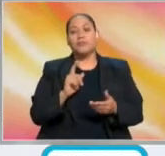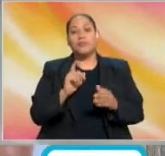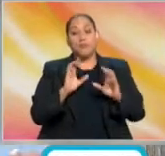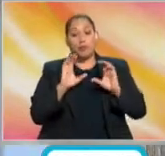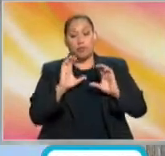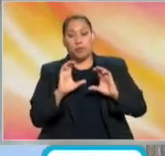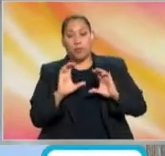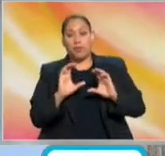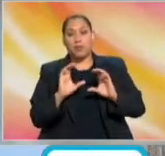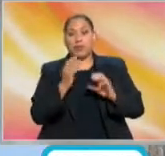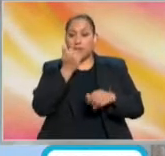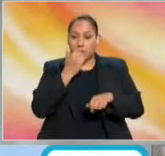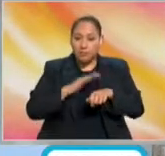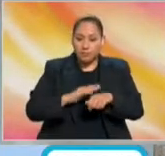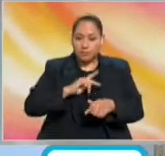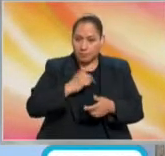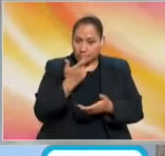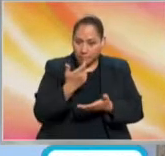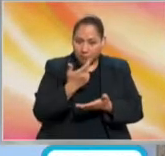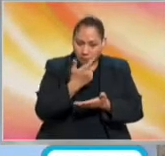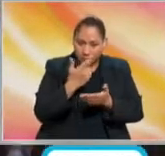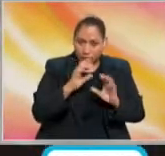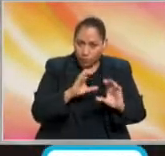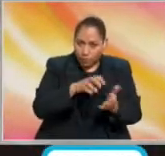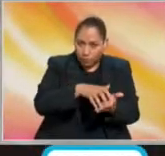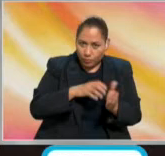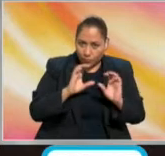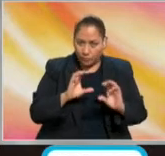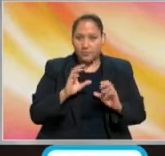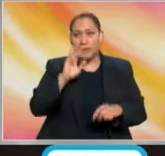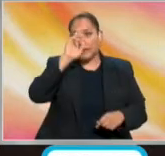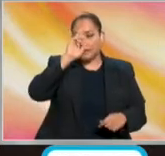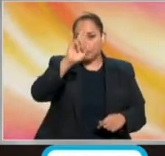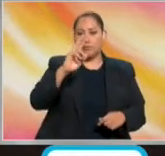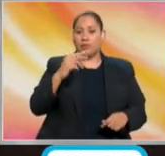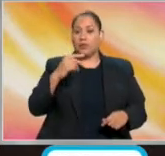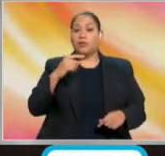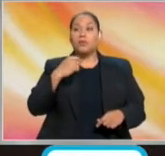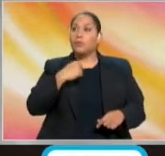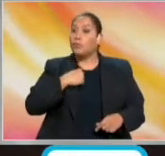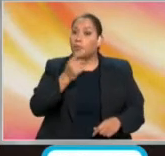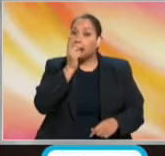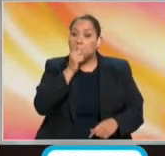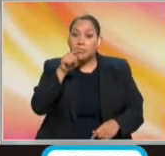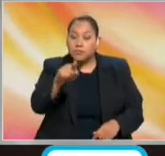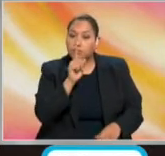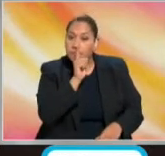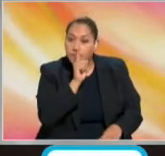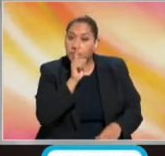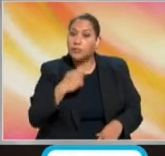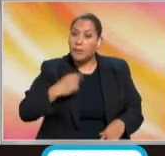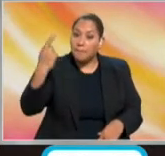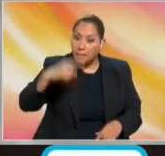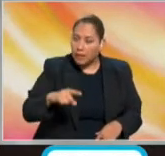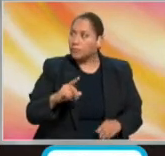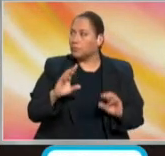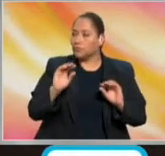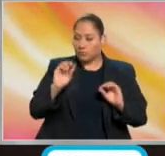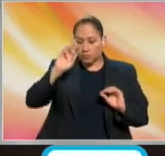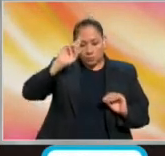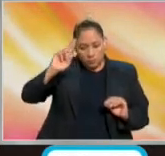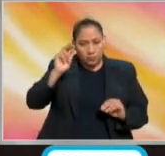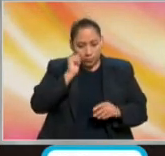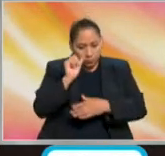cuidar mucho, administrar mucho su dinero, ¿no? De respetar mucho el yo soy tu padre y tú te callas Claro. porque lo digo yo.